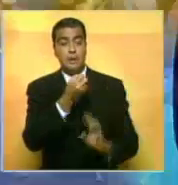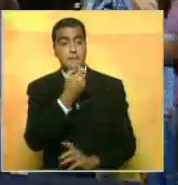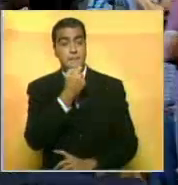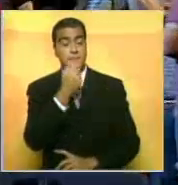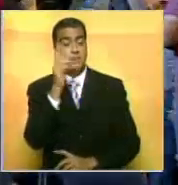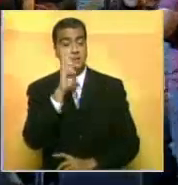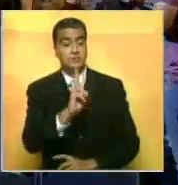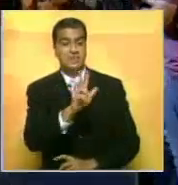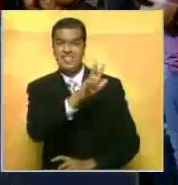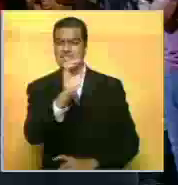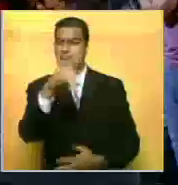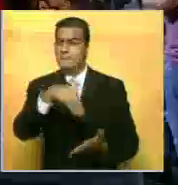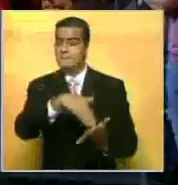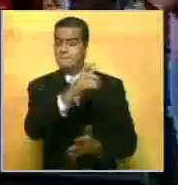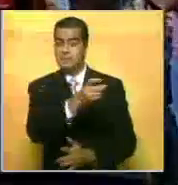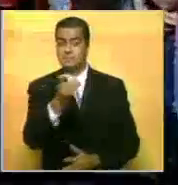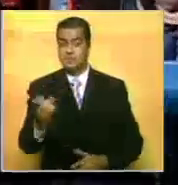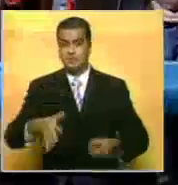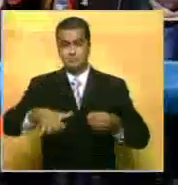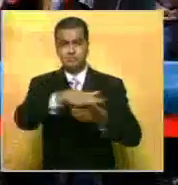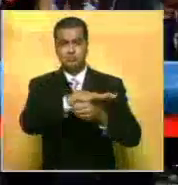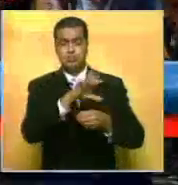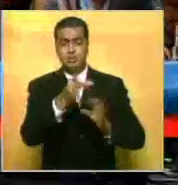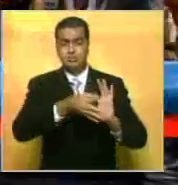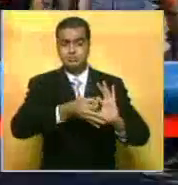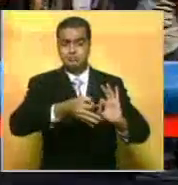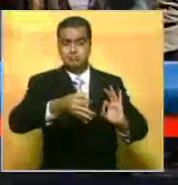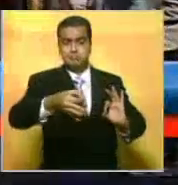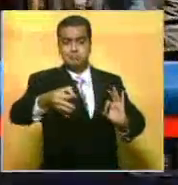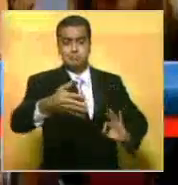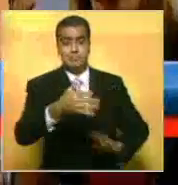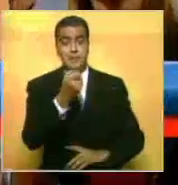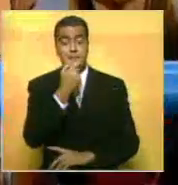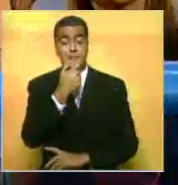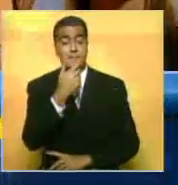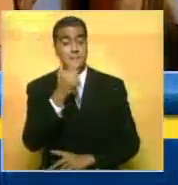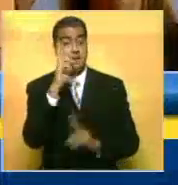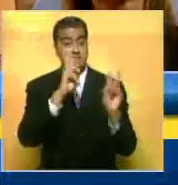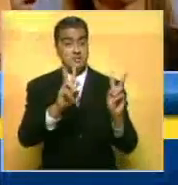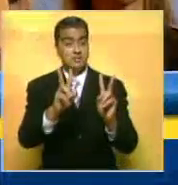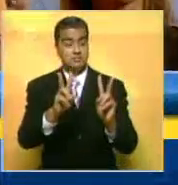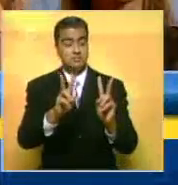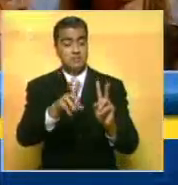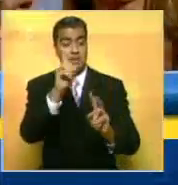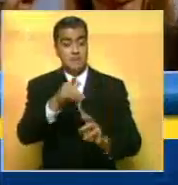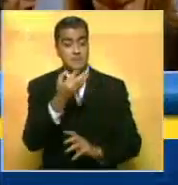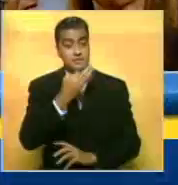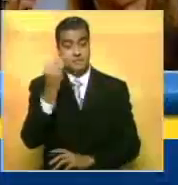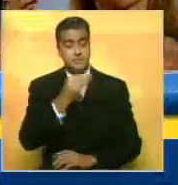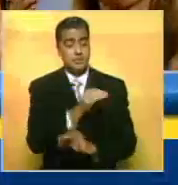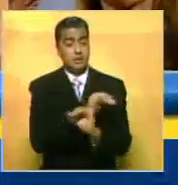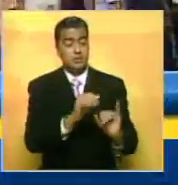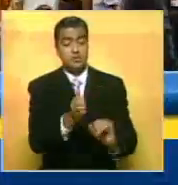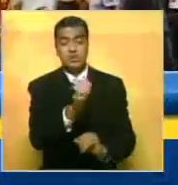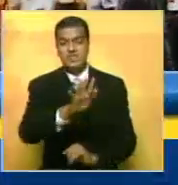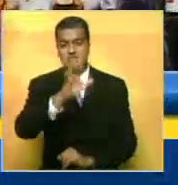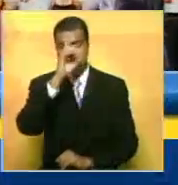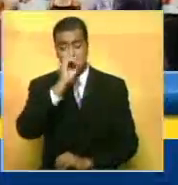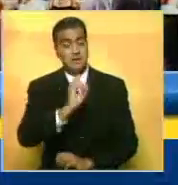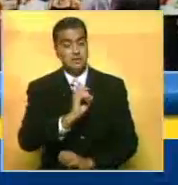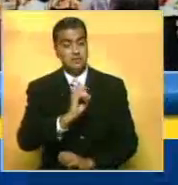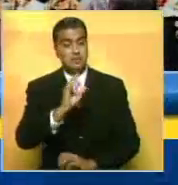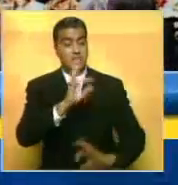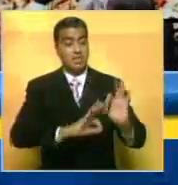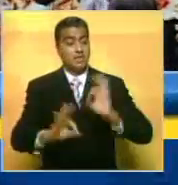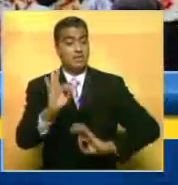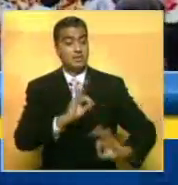de 300.000 personas coparon 8 kilómetros de la avenida Bellavista. El gobernador Pablo Pérez confirmó que ya son 15 años de tradición